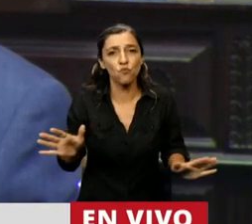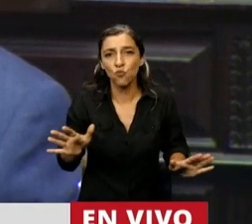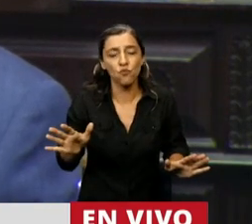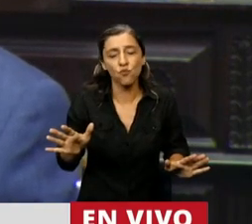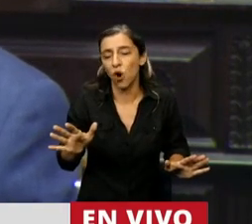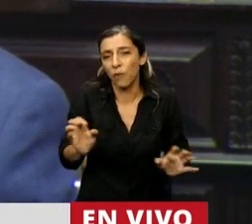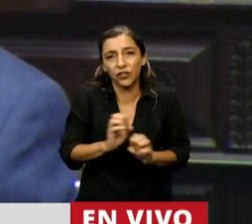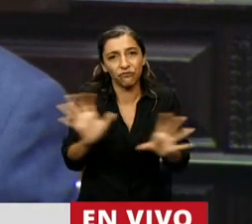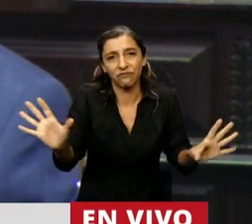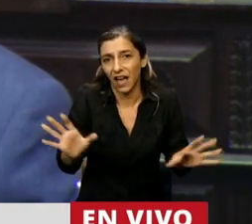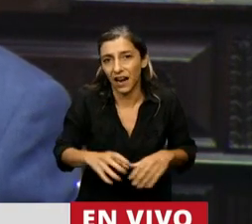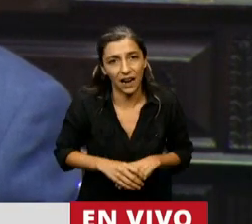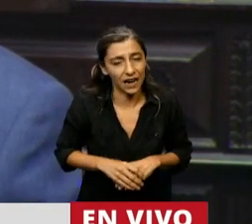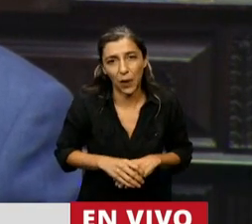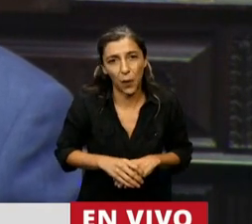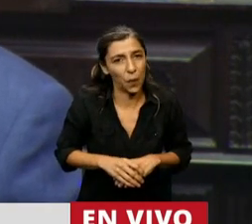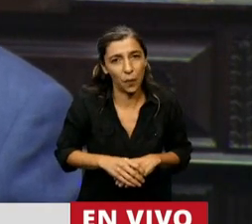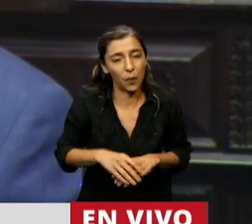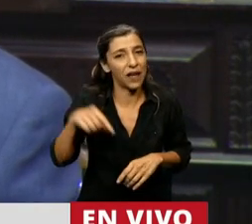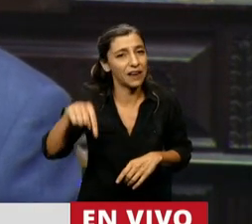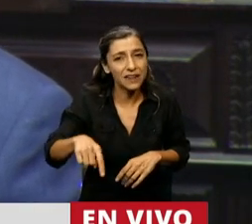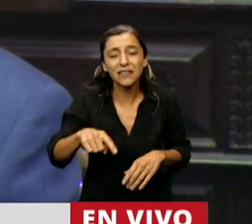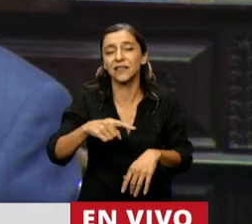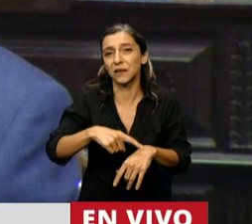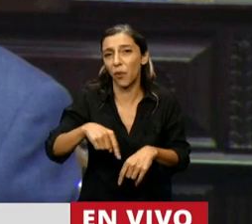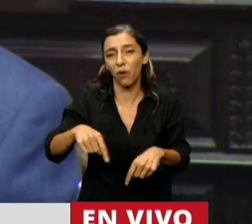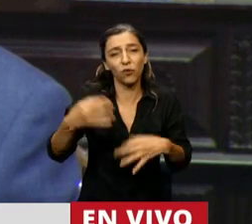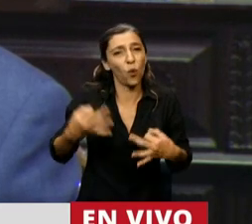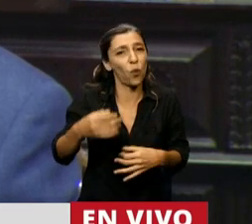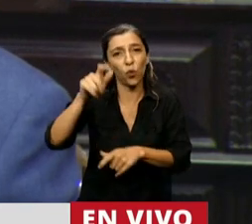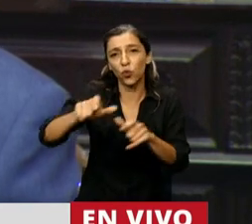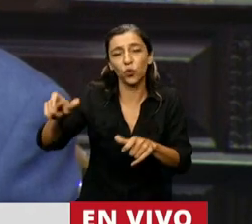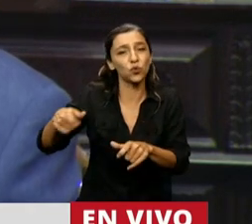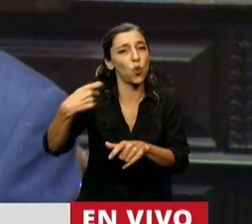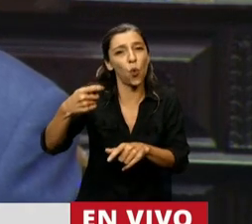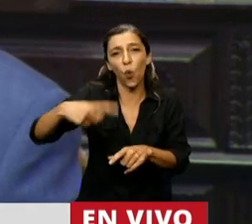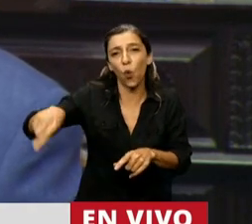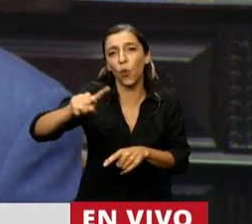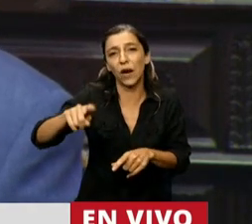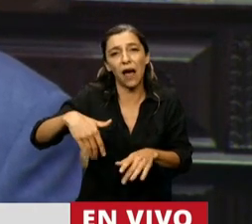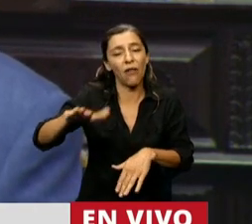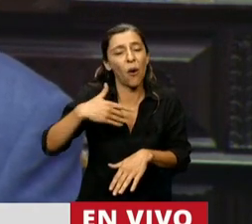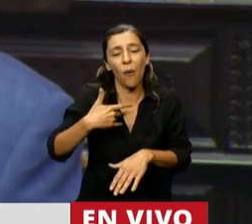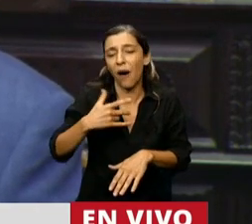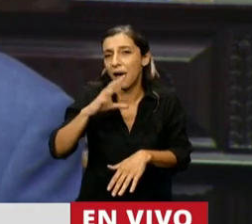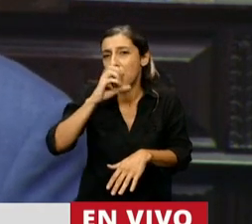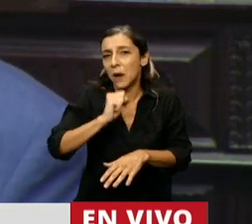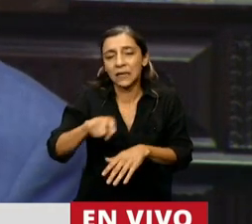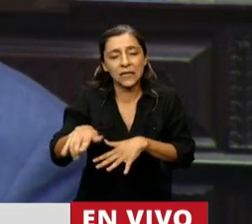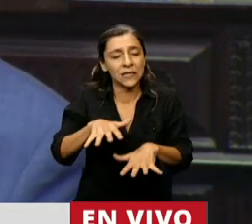los jubilados van a soportar una situación gravísima